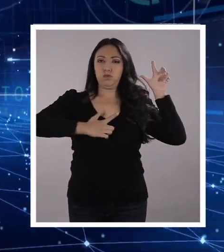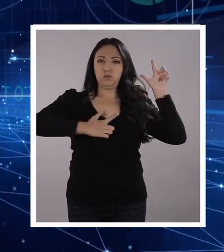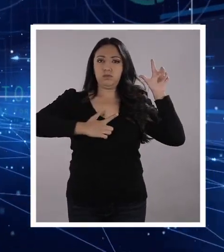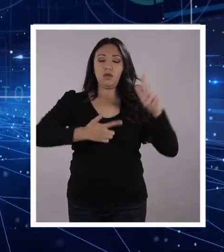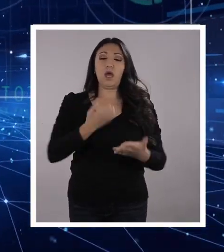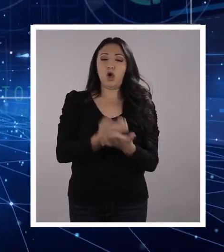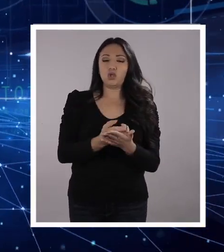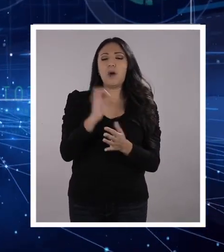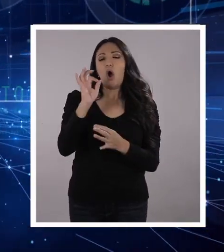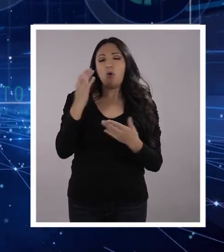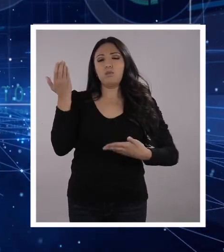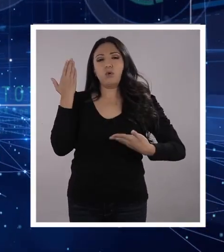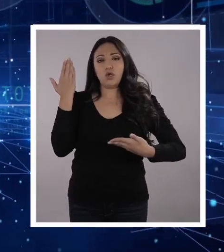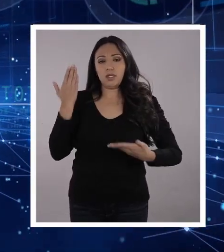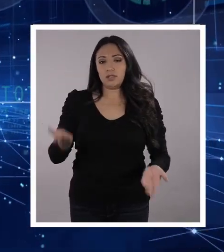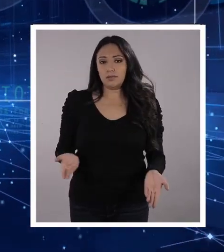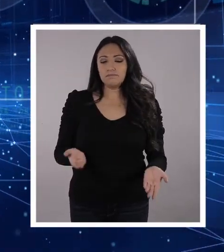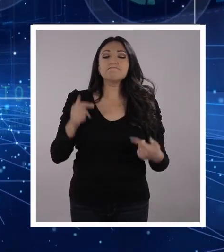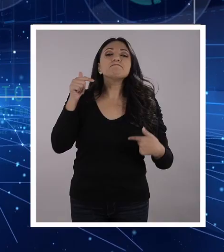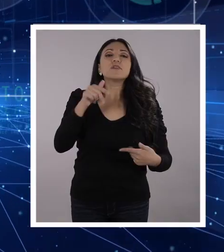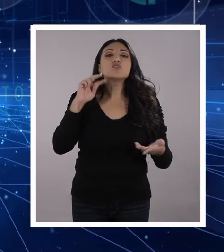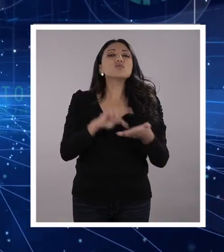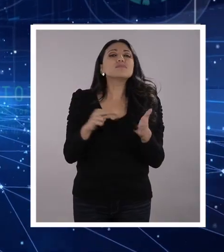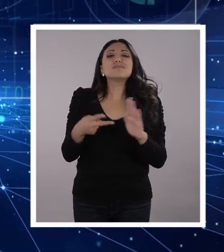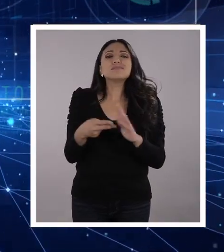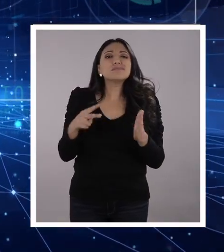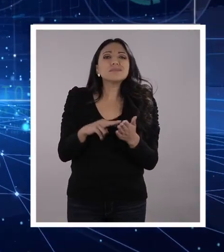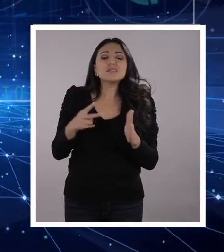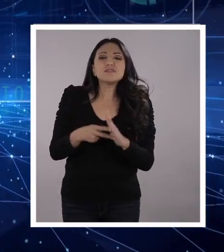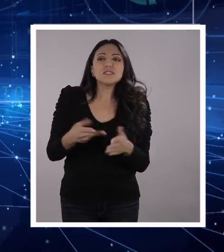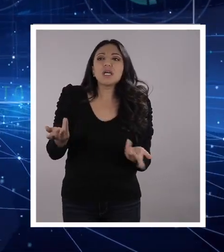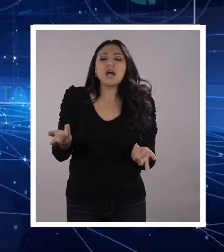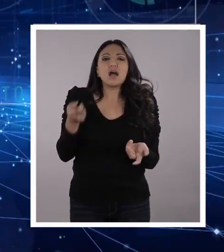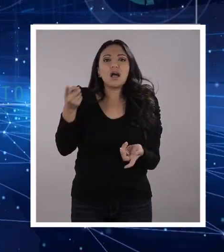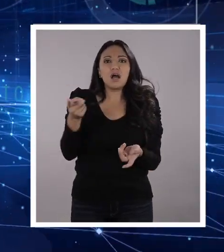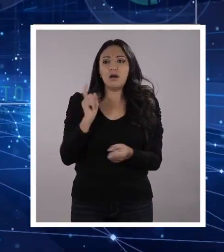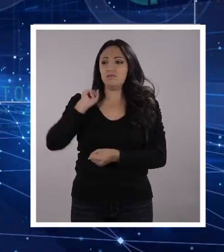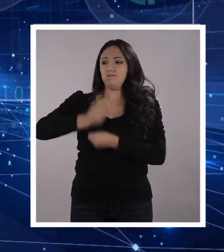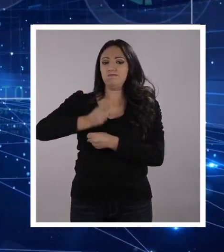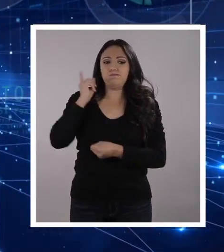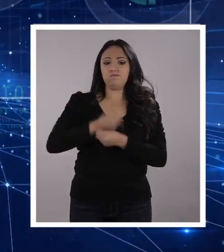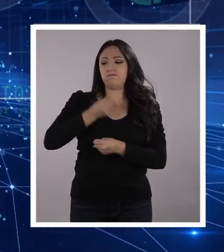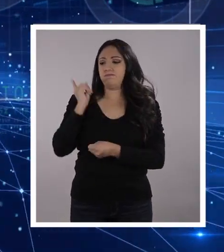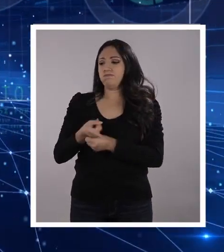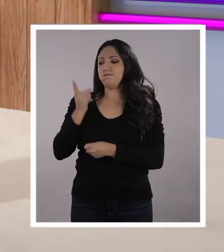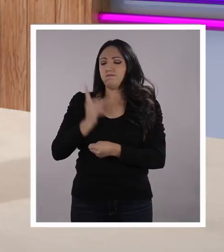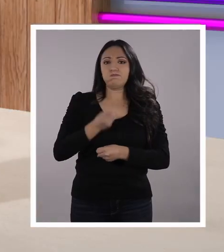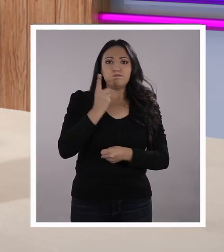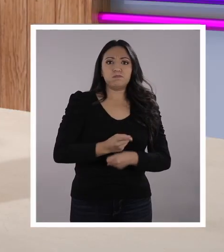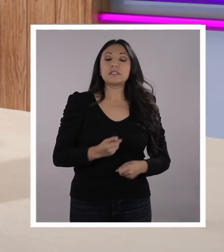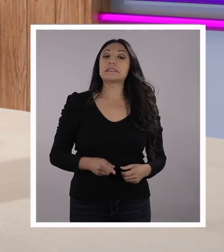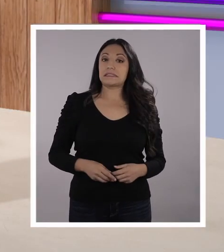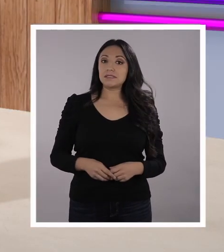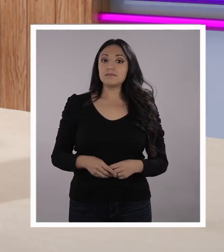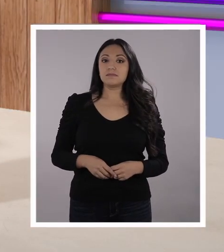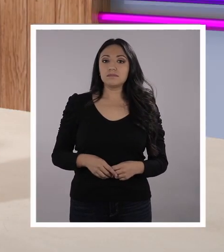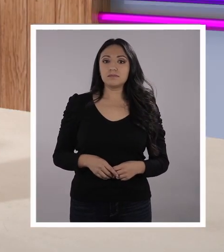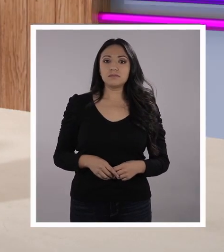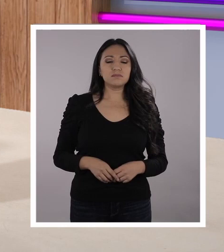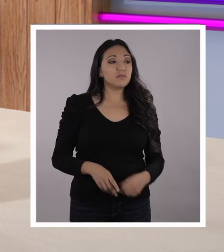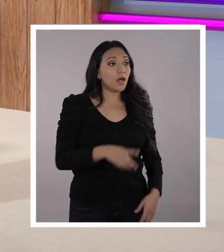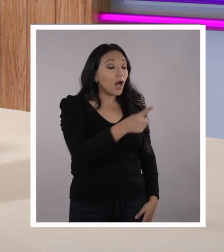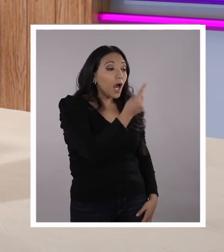militar, económica o política. Sistema y doctrina de quienes propugnan o practican el régimen imperial en el Estado.